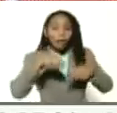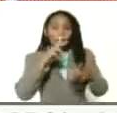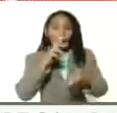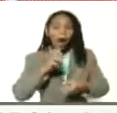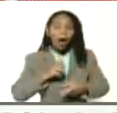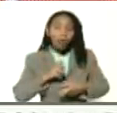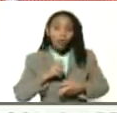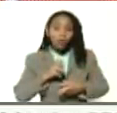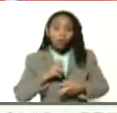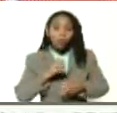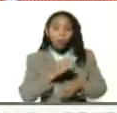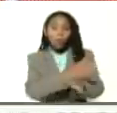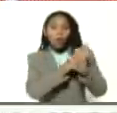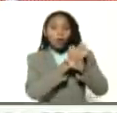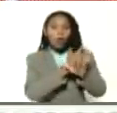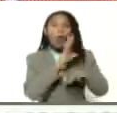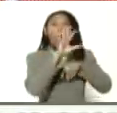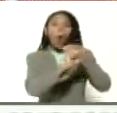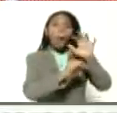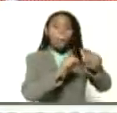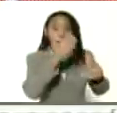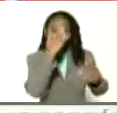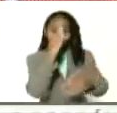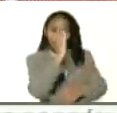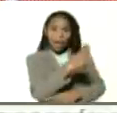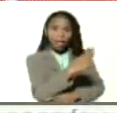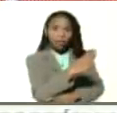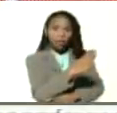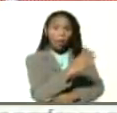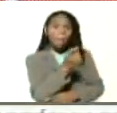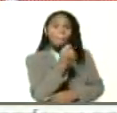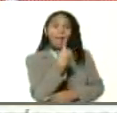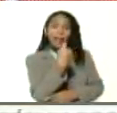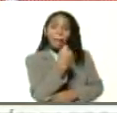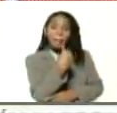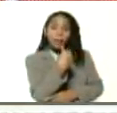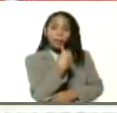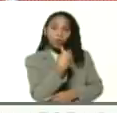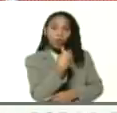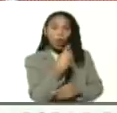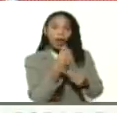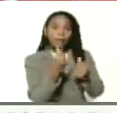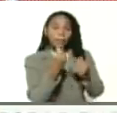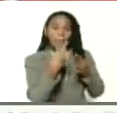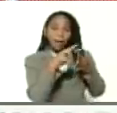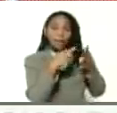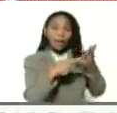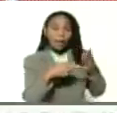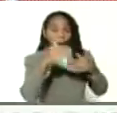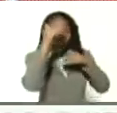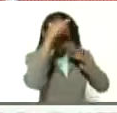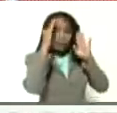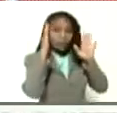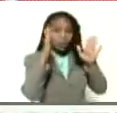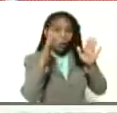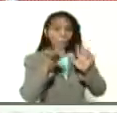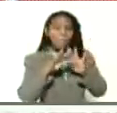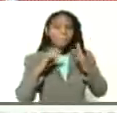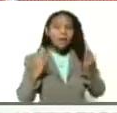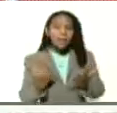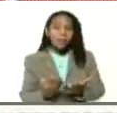bloqueados y nos compre directamente medicamentos e insumos para atender la pandemia.